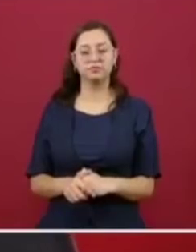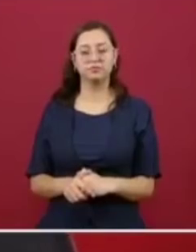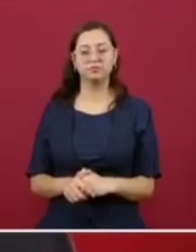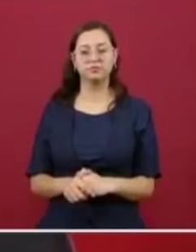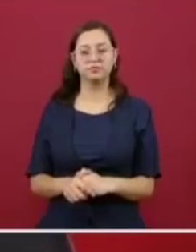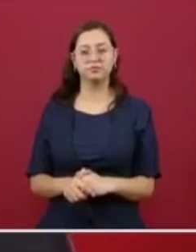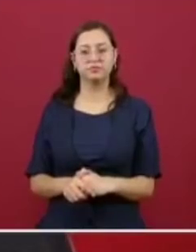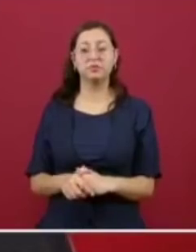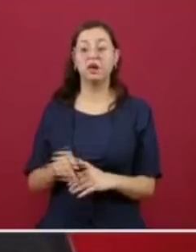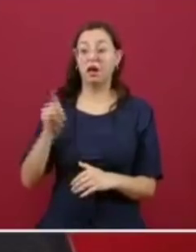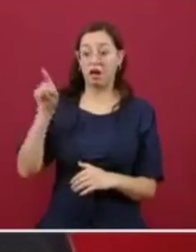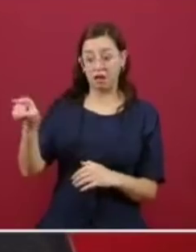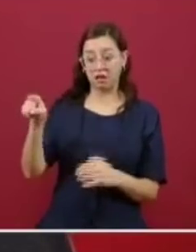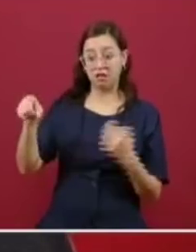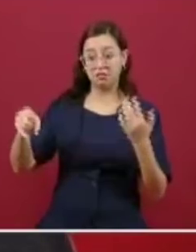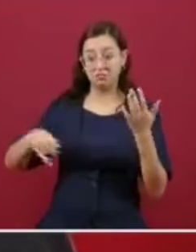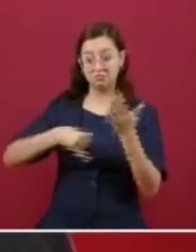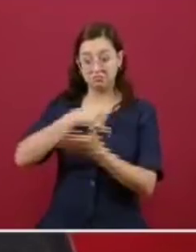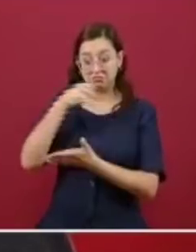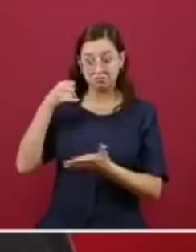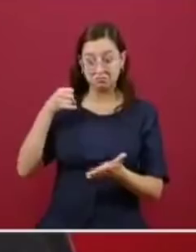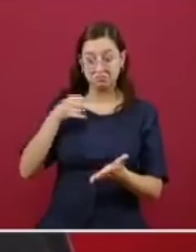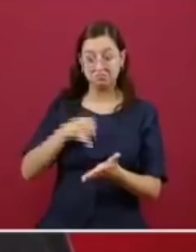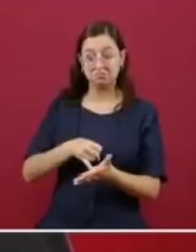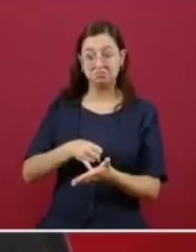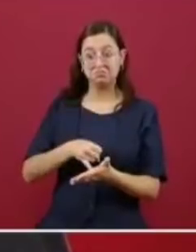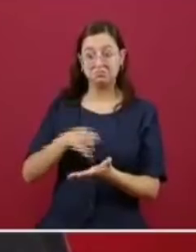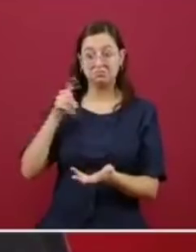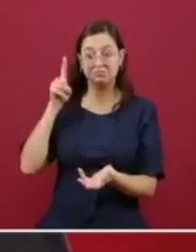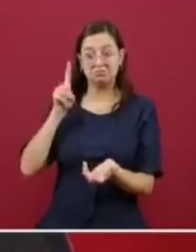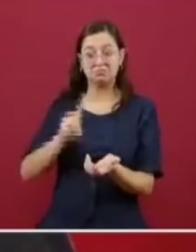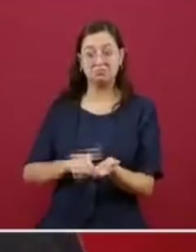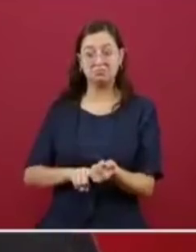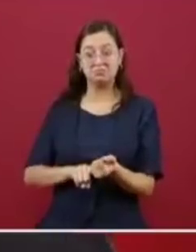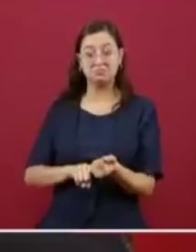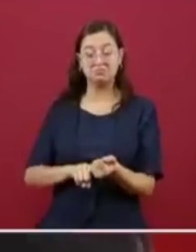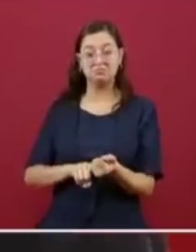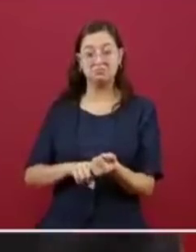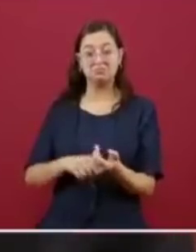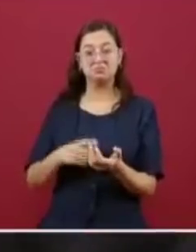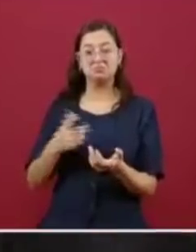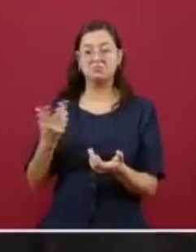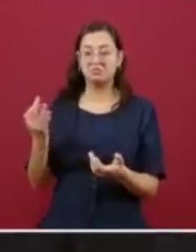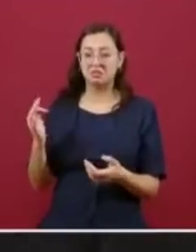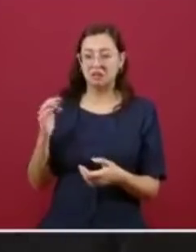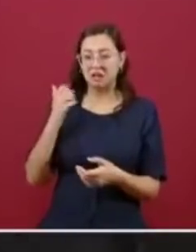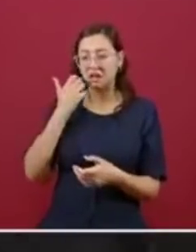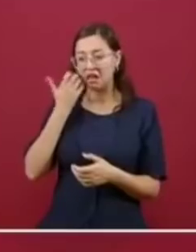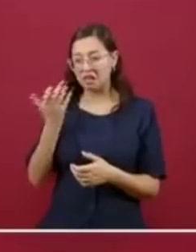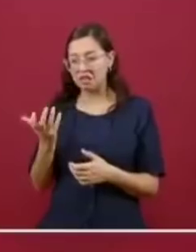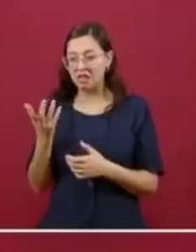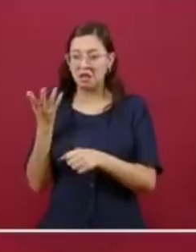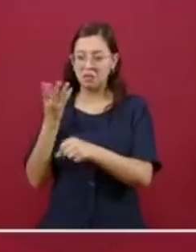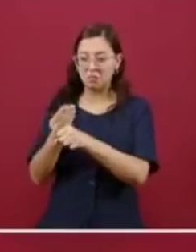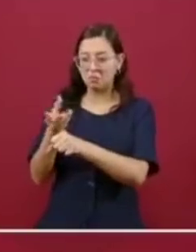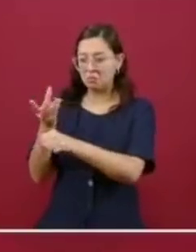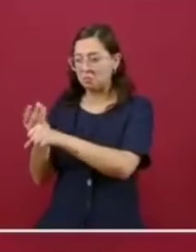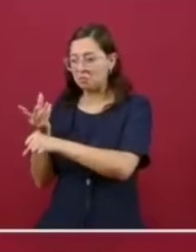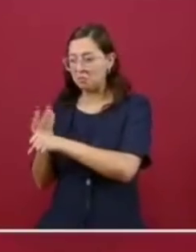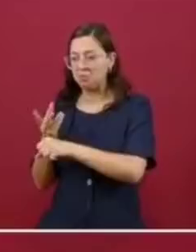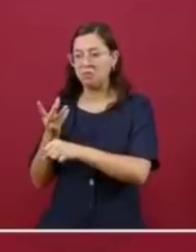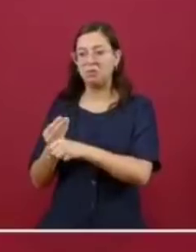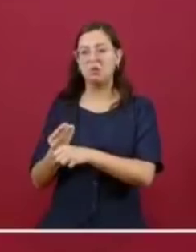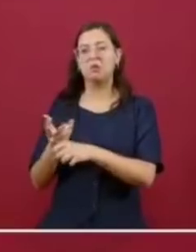un tiempo en que se buscó la readaptación mediante